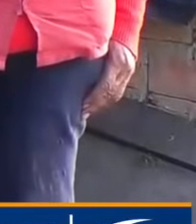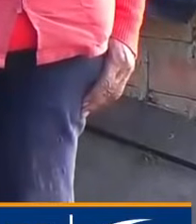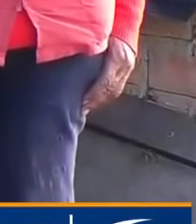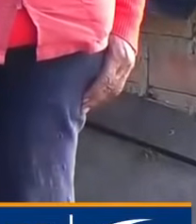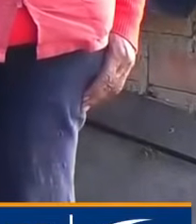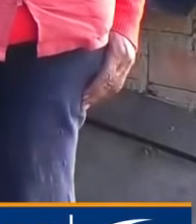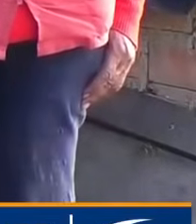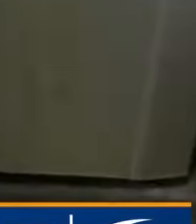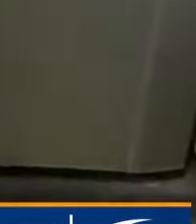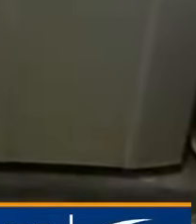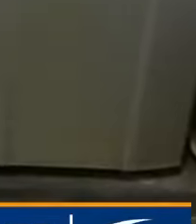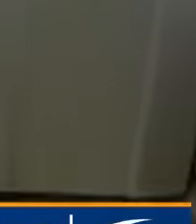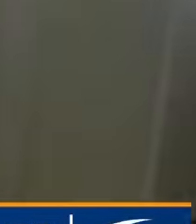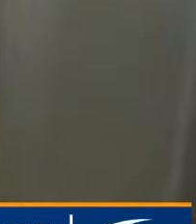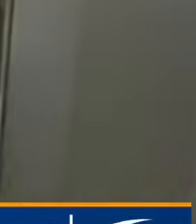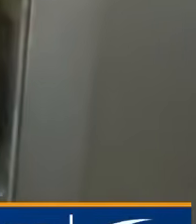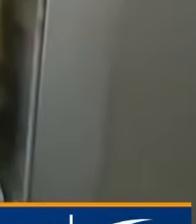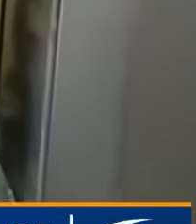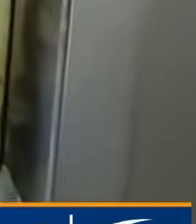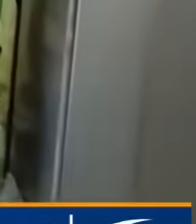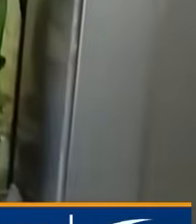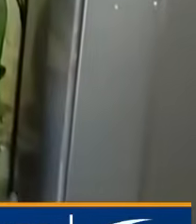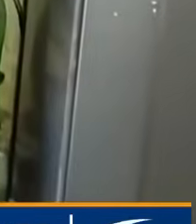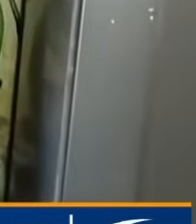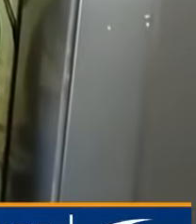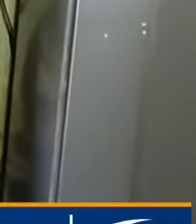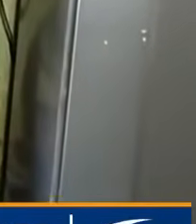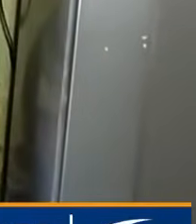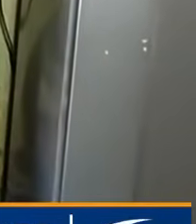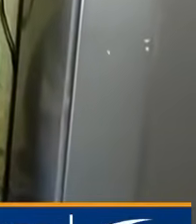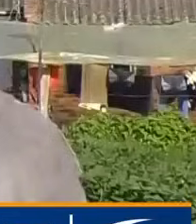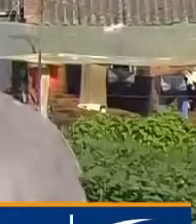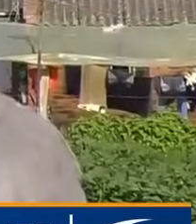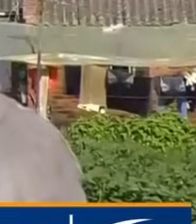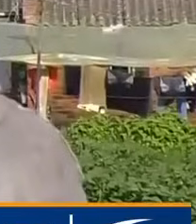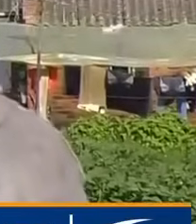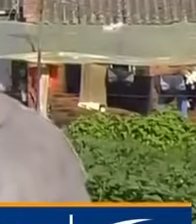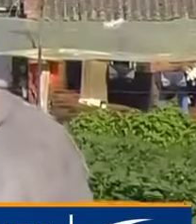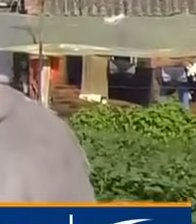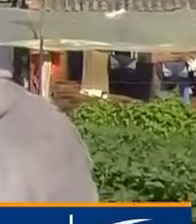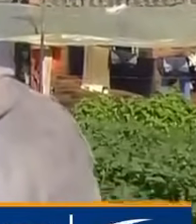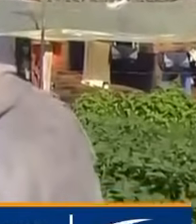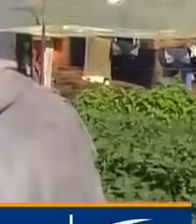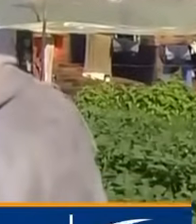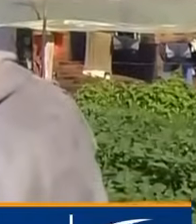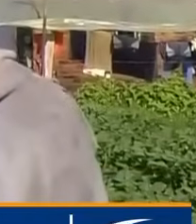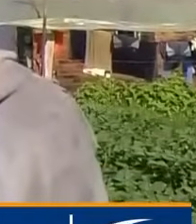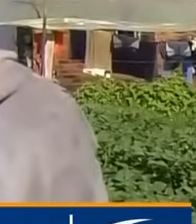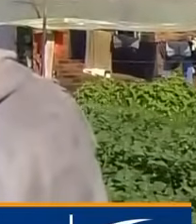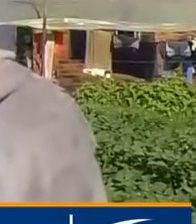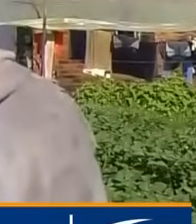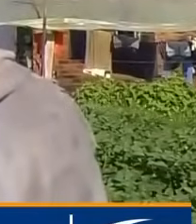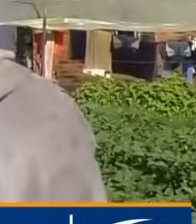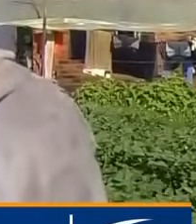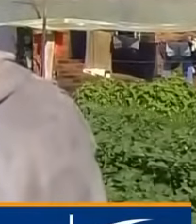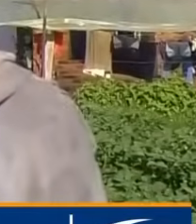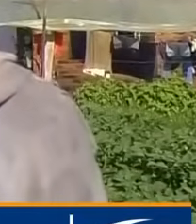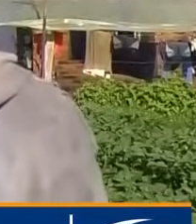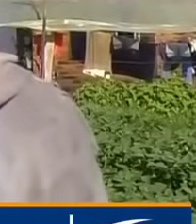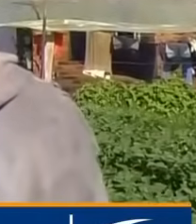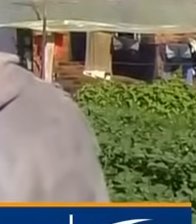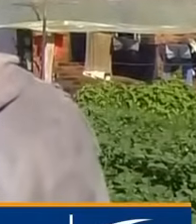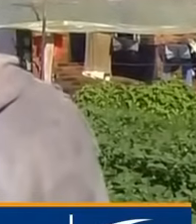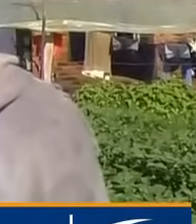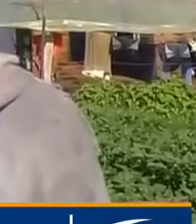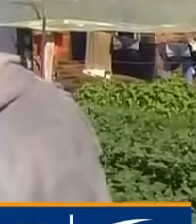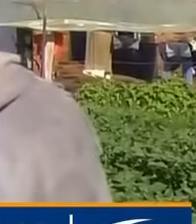las riendas de un hogar que hoy está rodeado de pujanza. Pues me ha tocado duro y lo importante es el amor de los niños